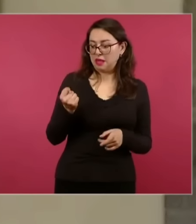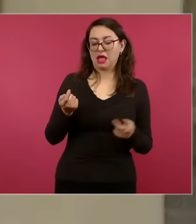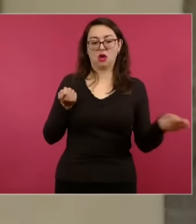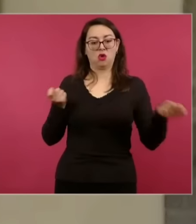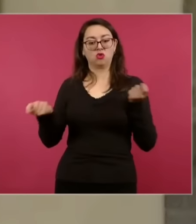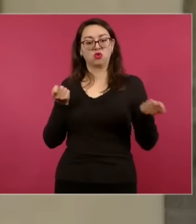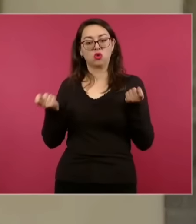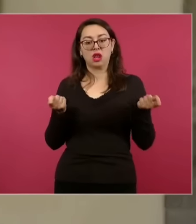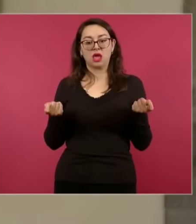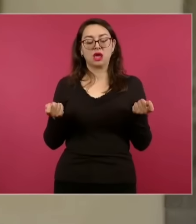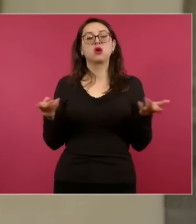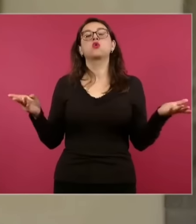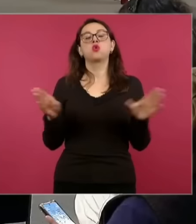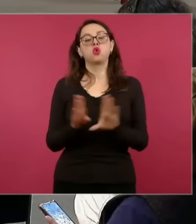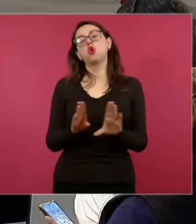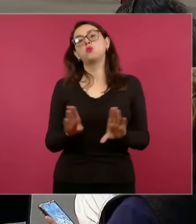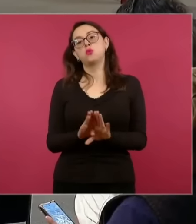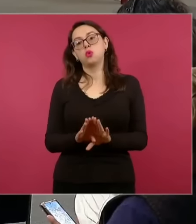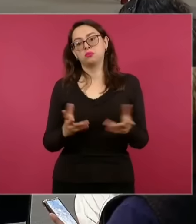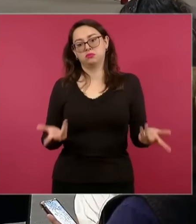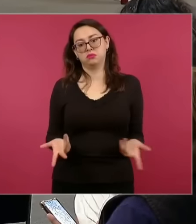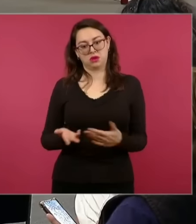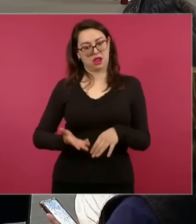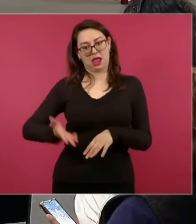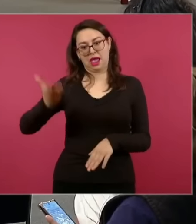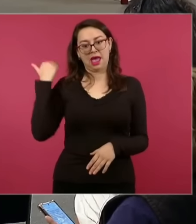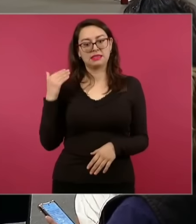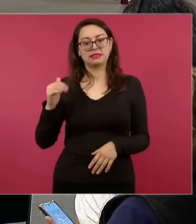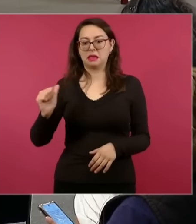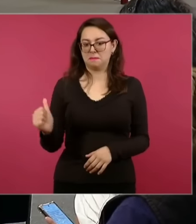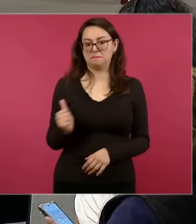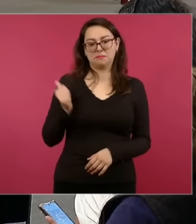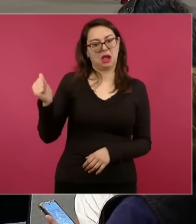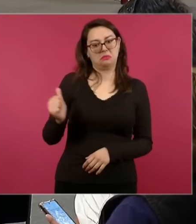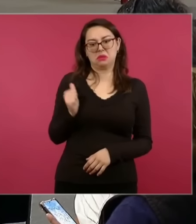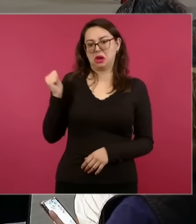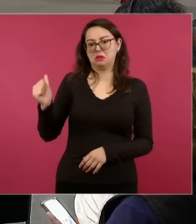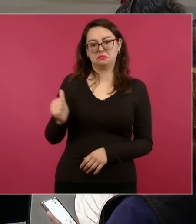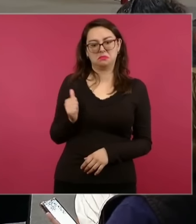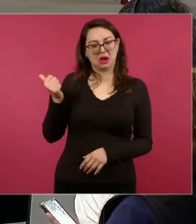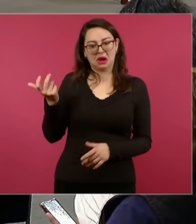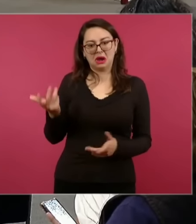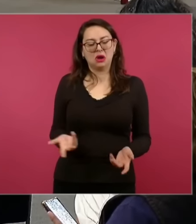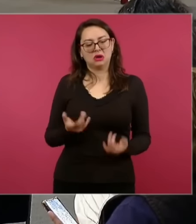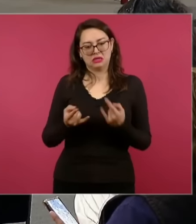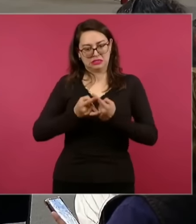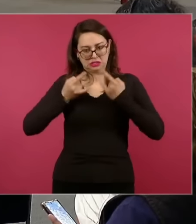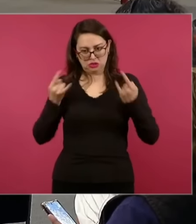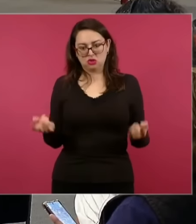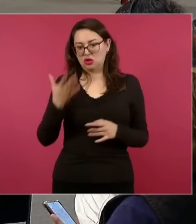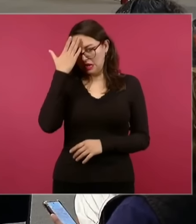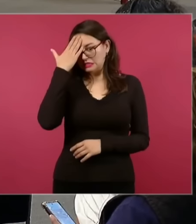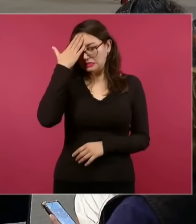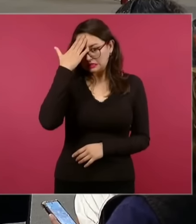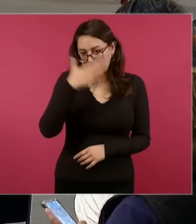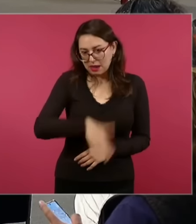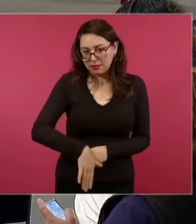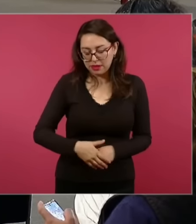manera, pues, oportunista, como ya sabemos la historia, como usted también lo narra en su libro,